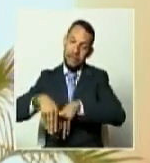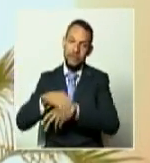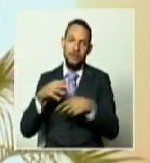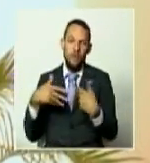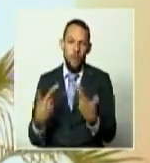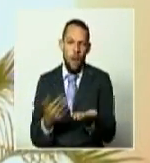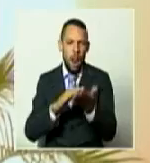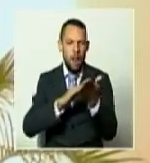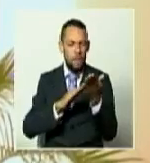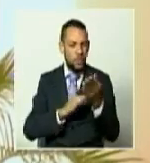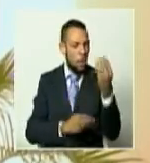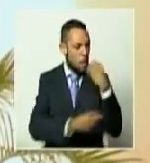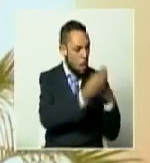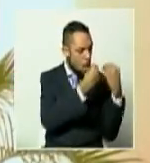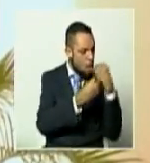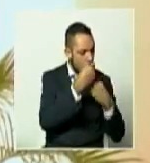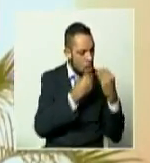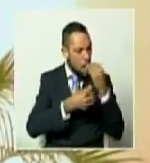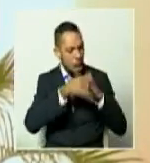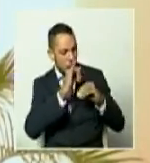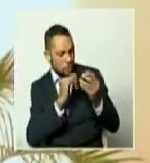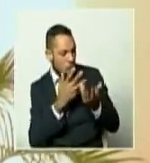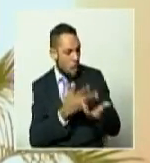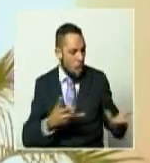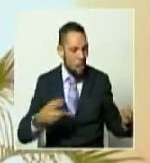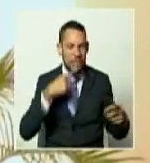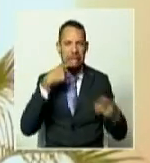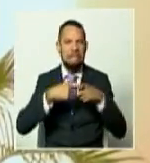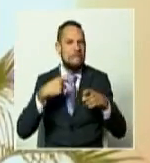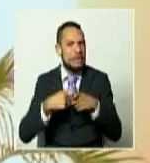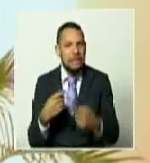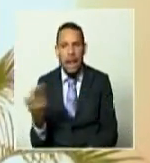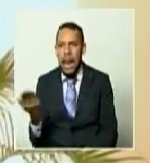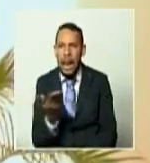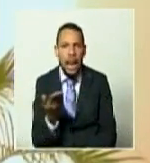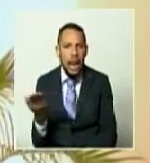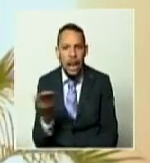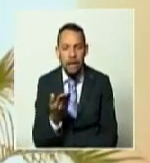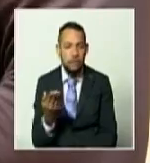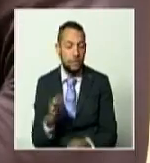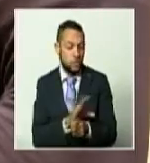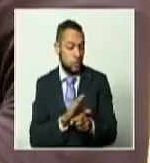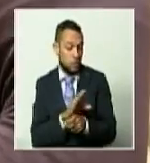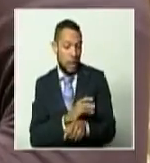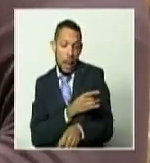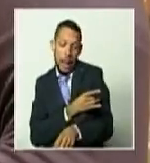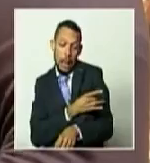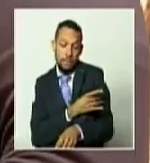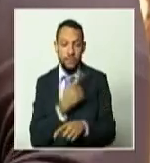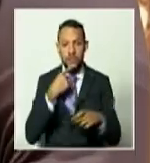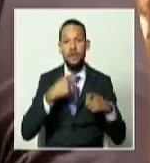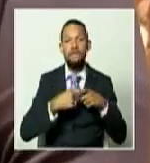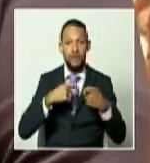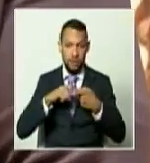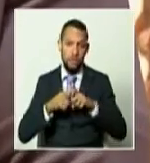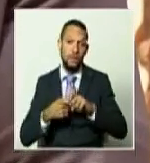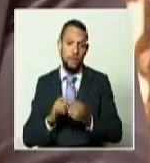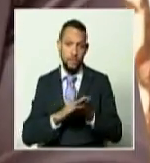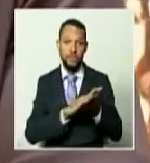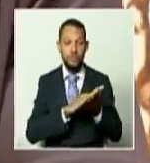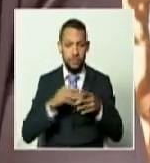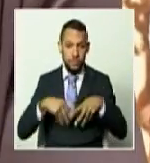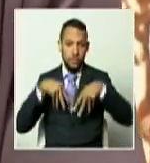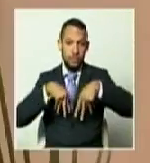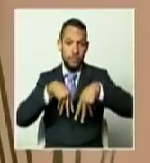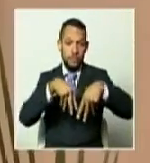de alimentarse, de cómo lo tratan pues entre ellos y la sociedad por el tipo de vida que tienen. Son tres los conceptos que están manejando para